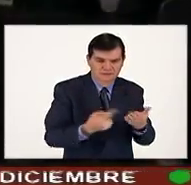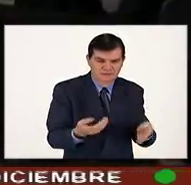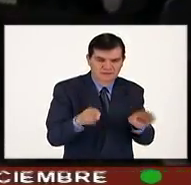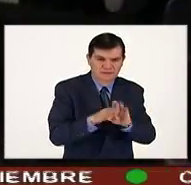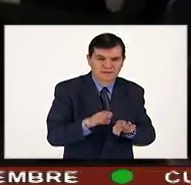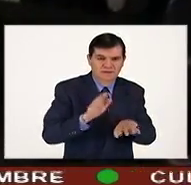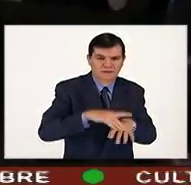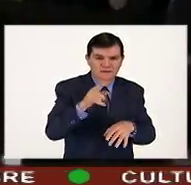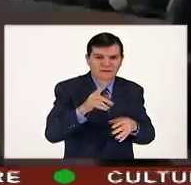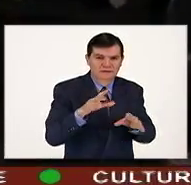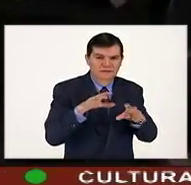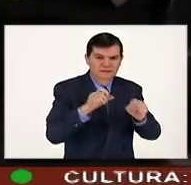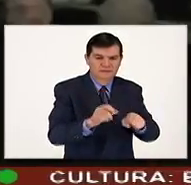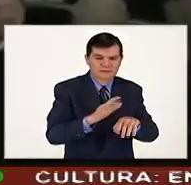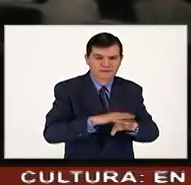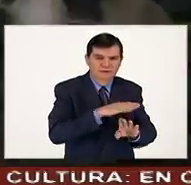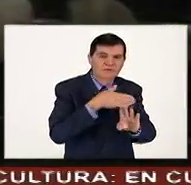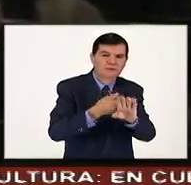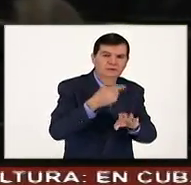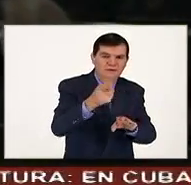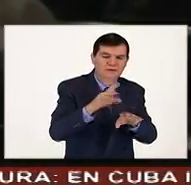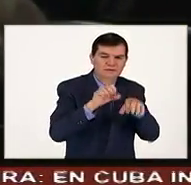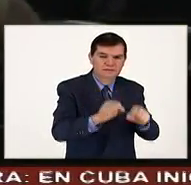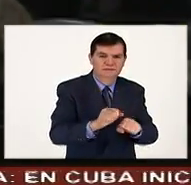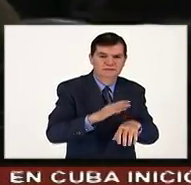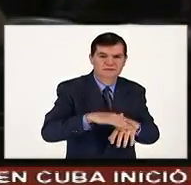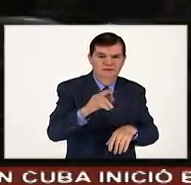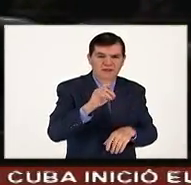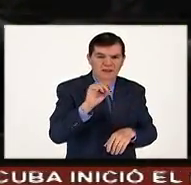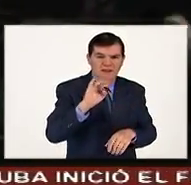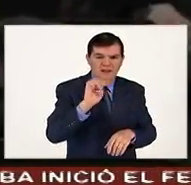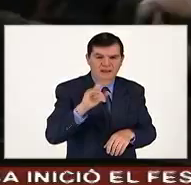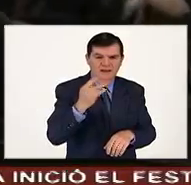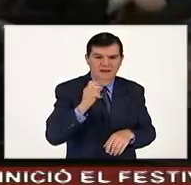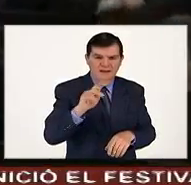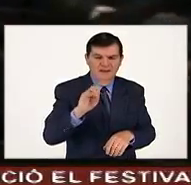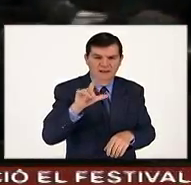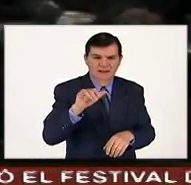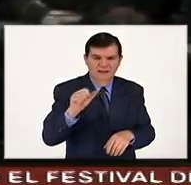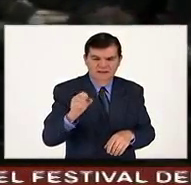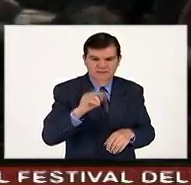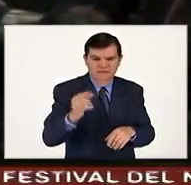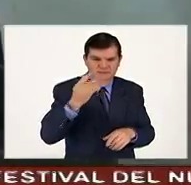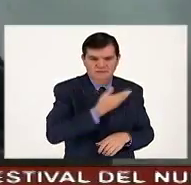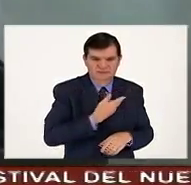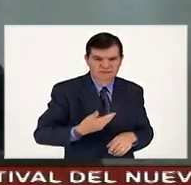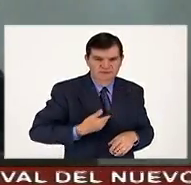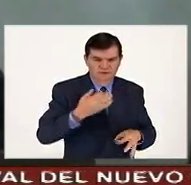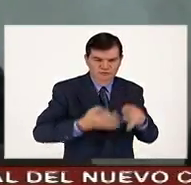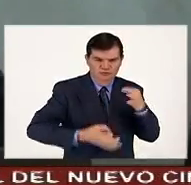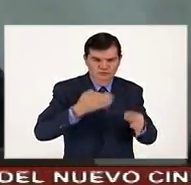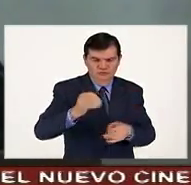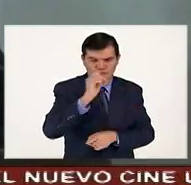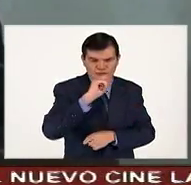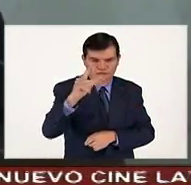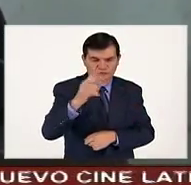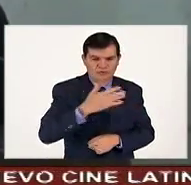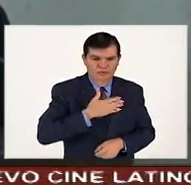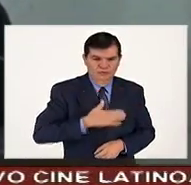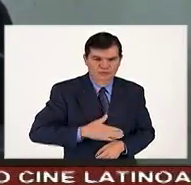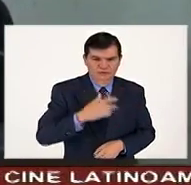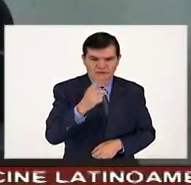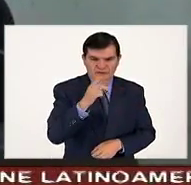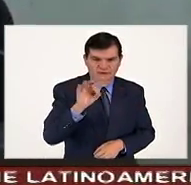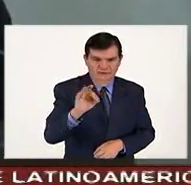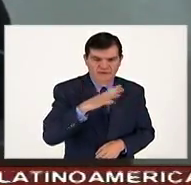provisional en contra de la toma de posesión de Edgar Elías Azar como presidente del Tribunal Superior de Justicia del